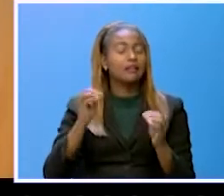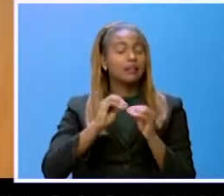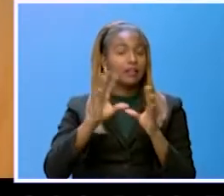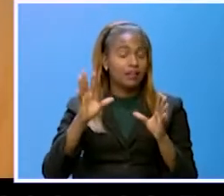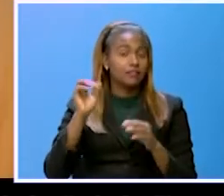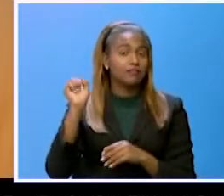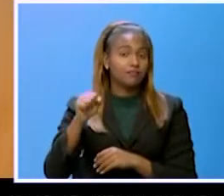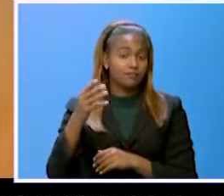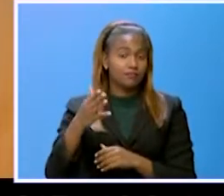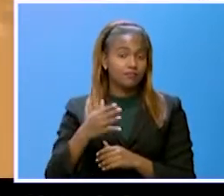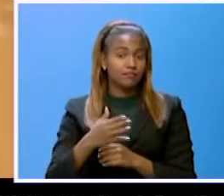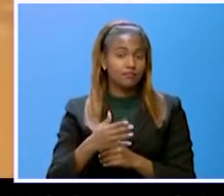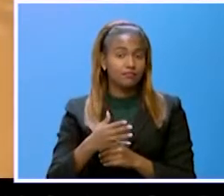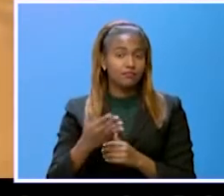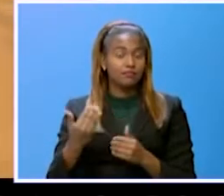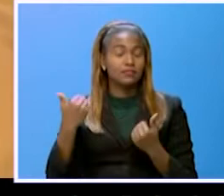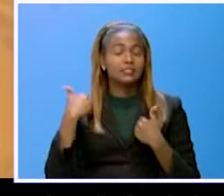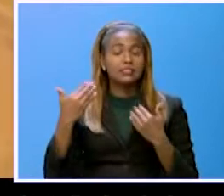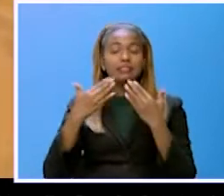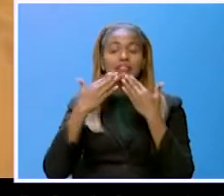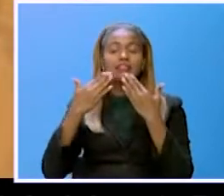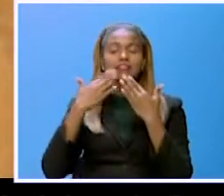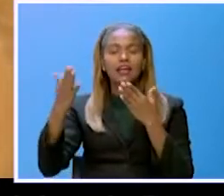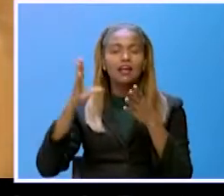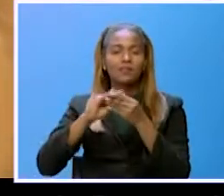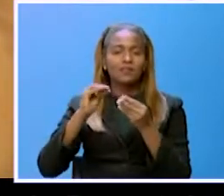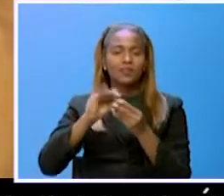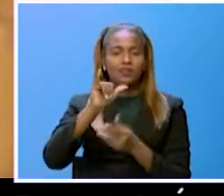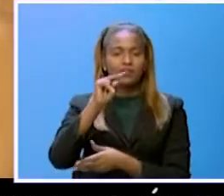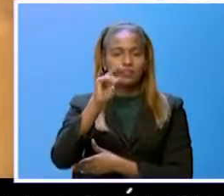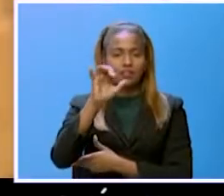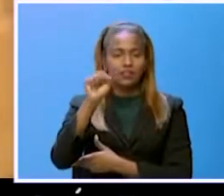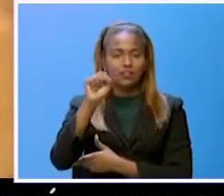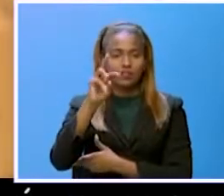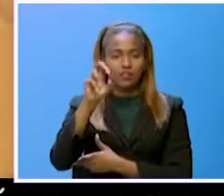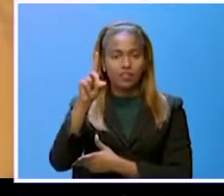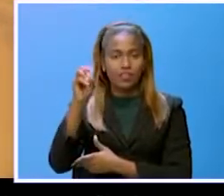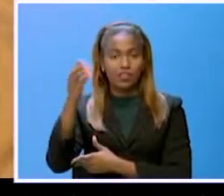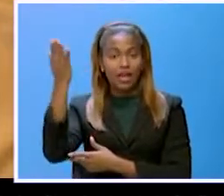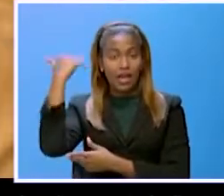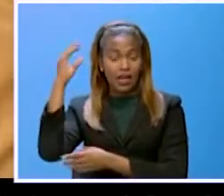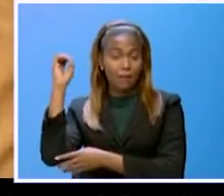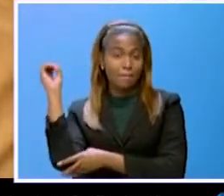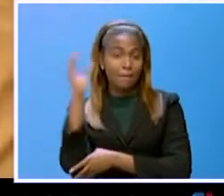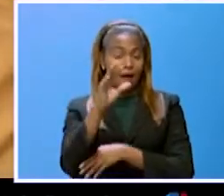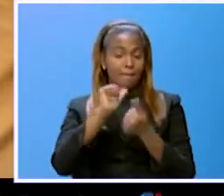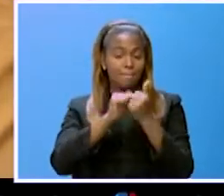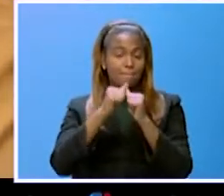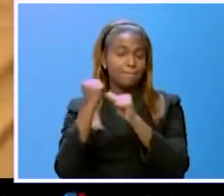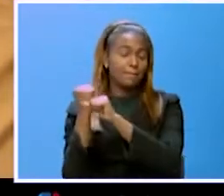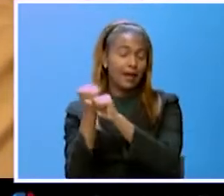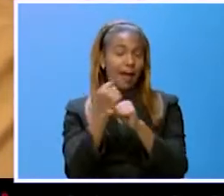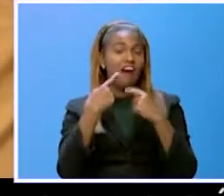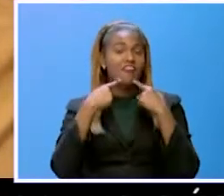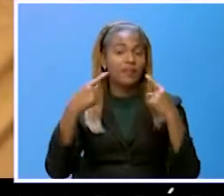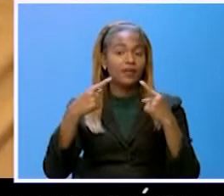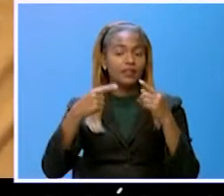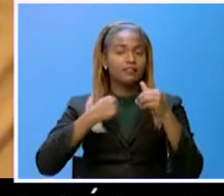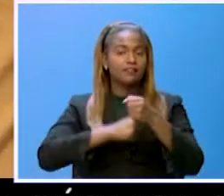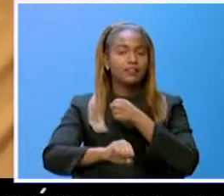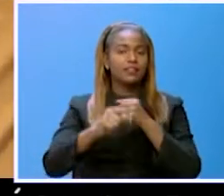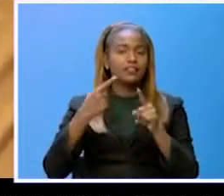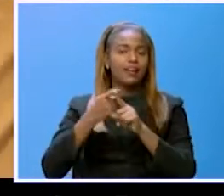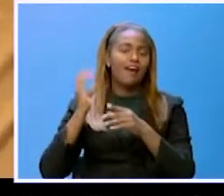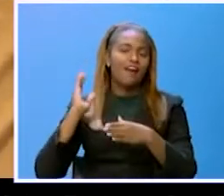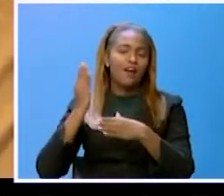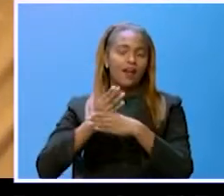que sí. Muchísimas gracias, estas fueron las palabras de Juan Carlos Oviedo, ex lanzador del béisbol de las Grandes Ligas, nativo de